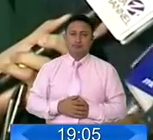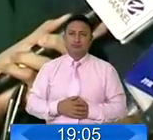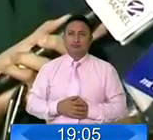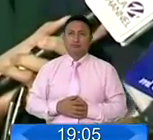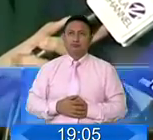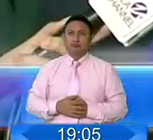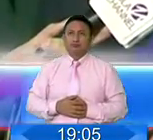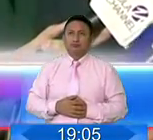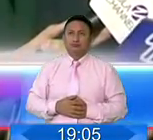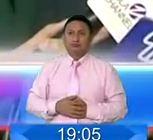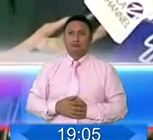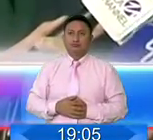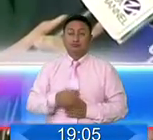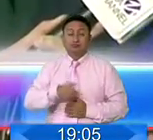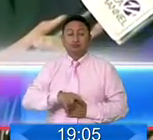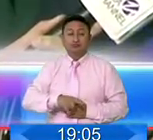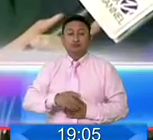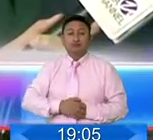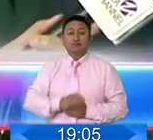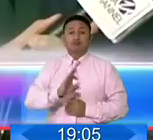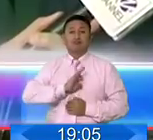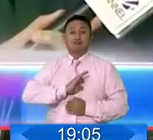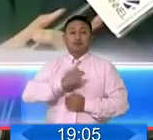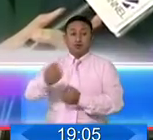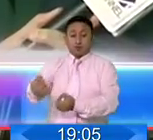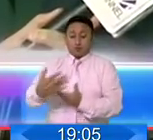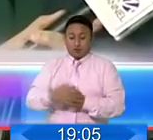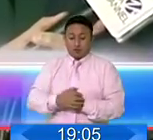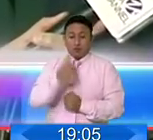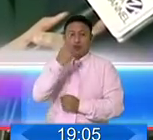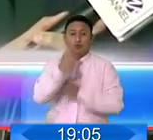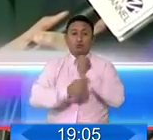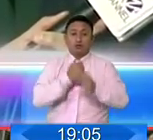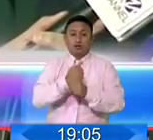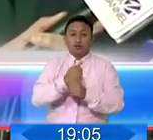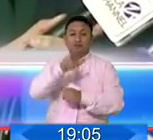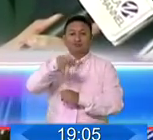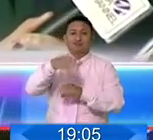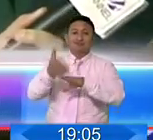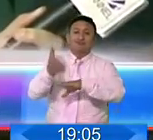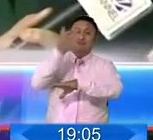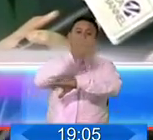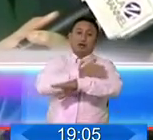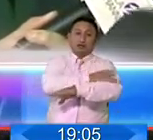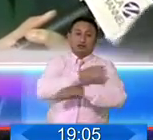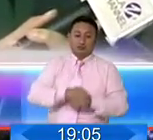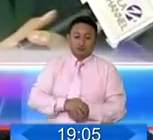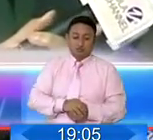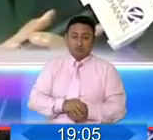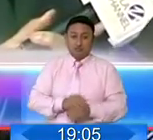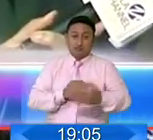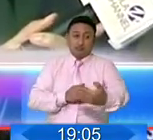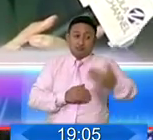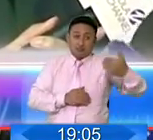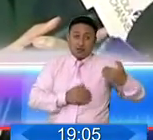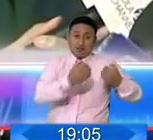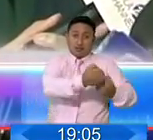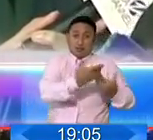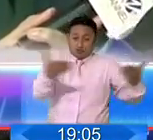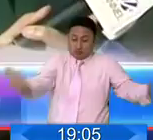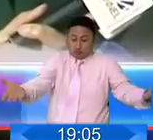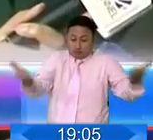La presentación de los informes del perito fue un año, tres meses antes. Con la información que constaba en los archivos fue